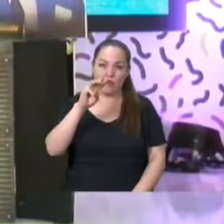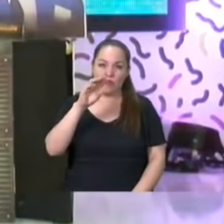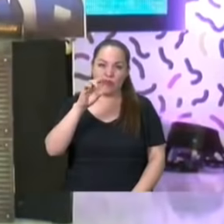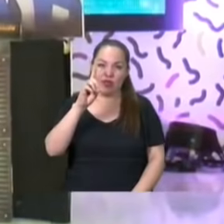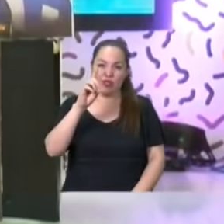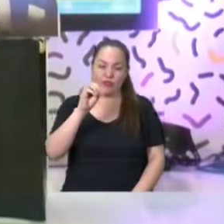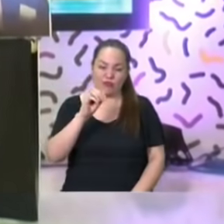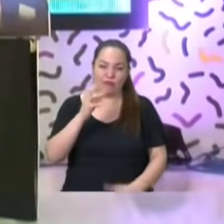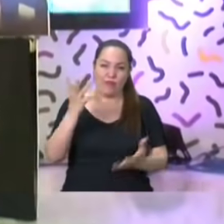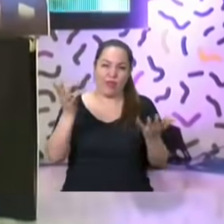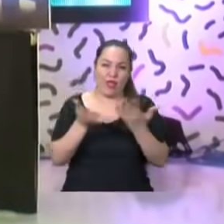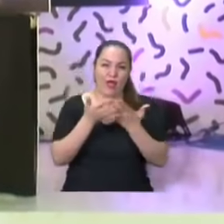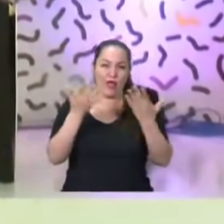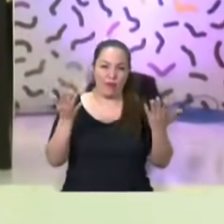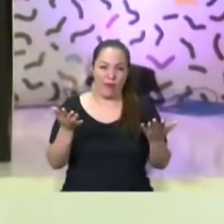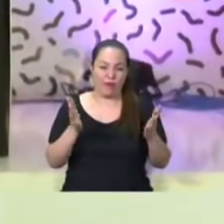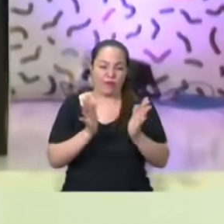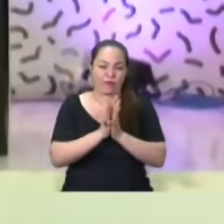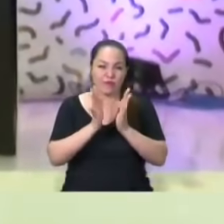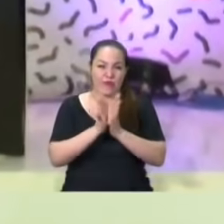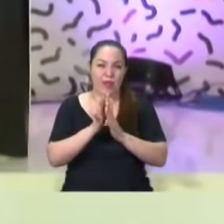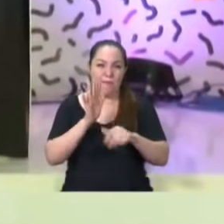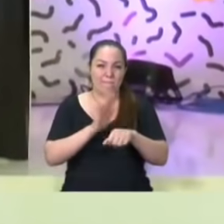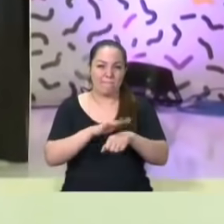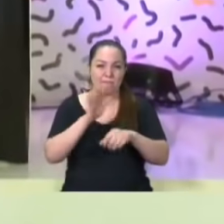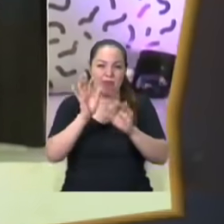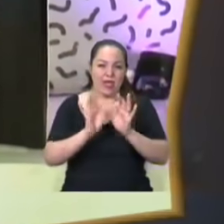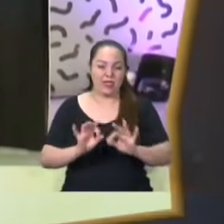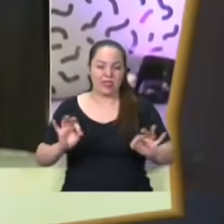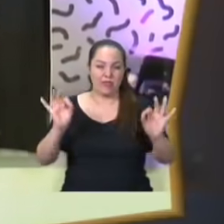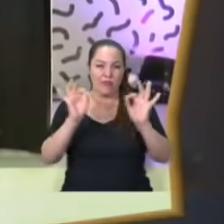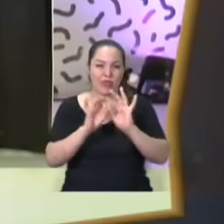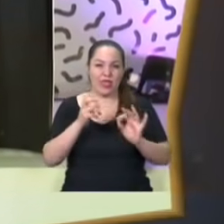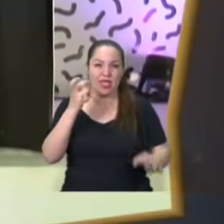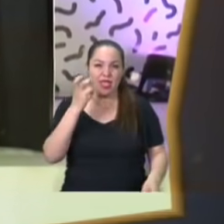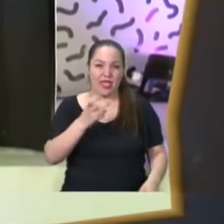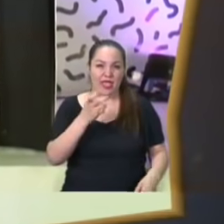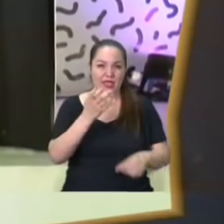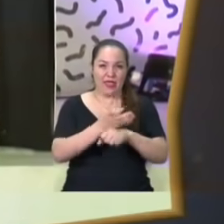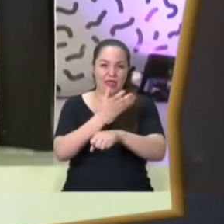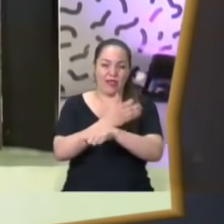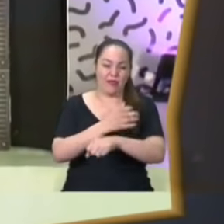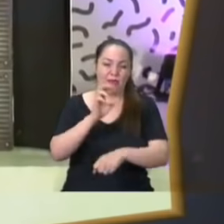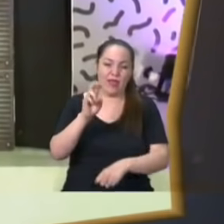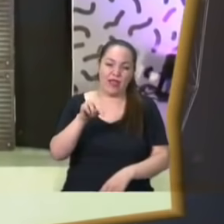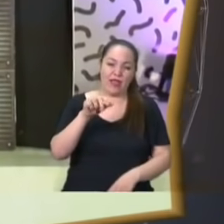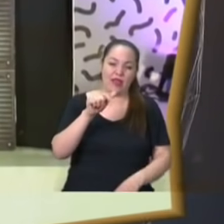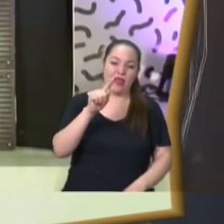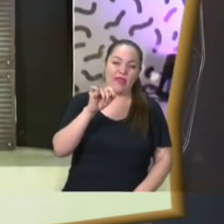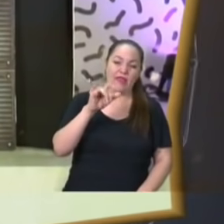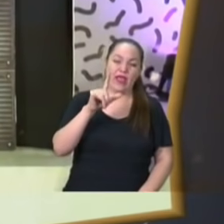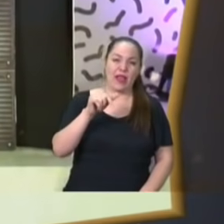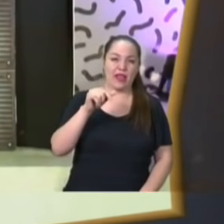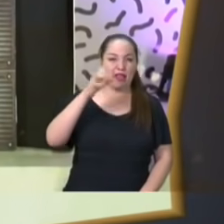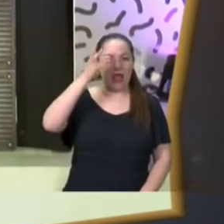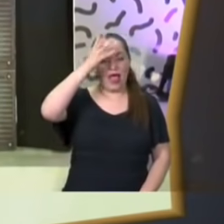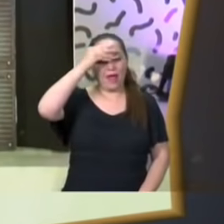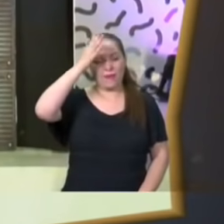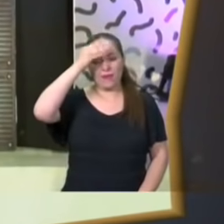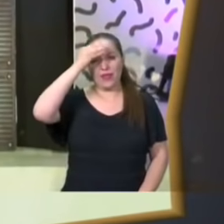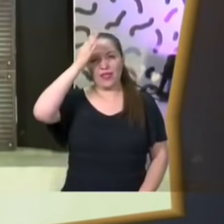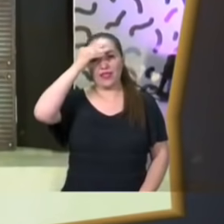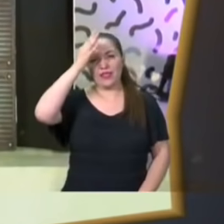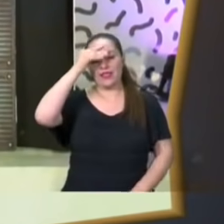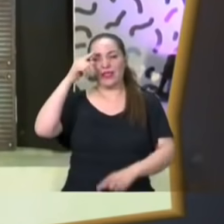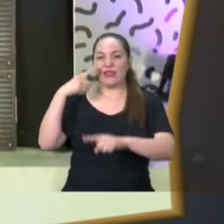más importantes, porque se ve que nuestra compañera Natalie ha aprendido